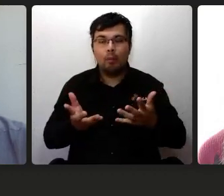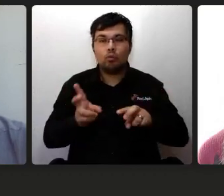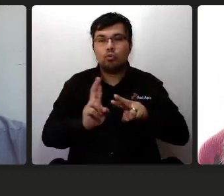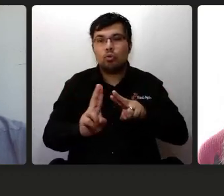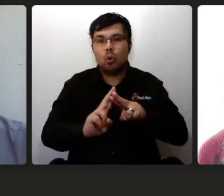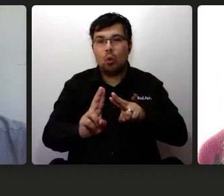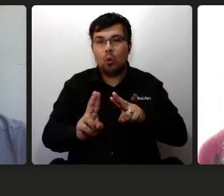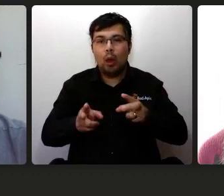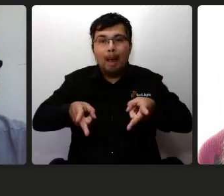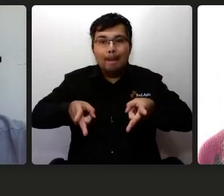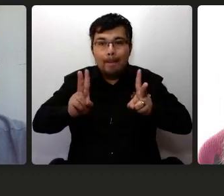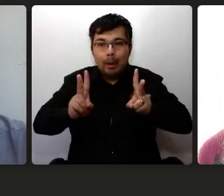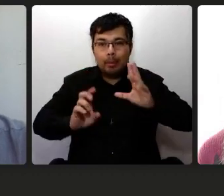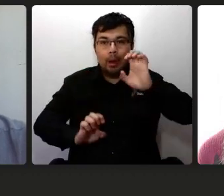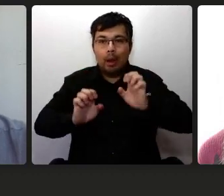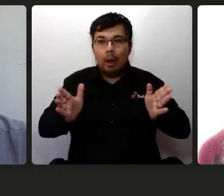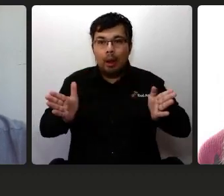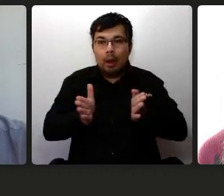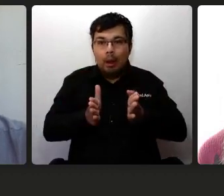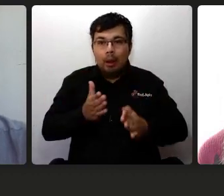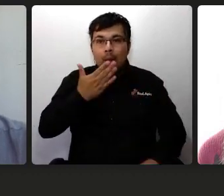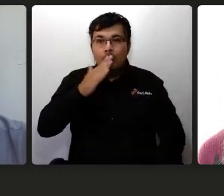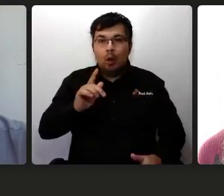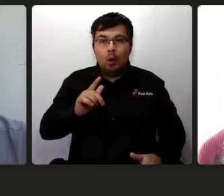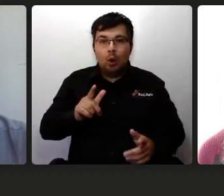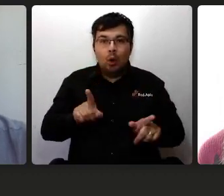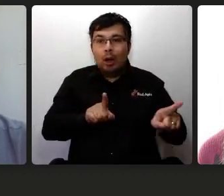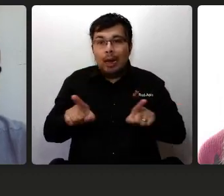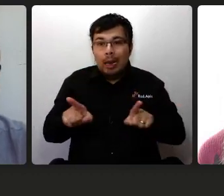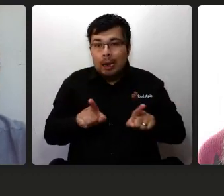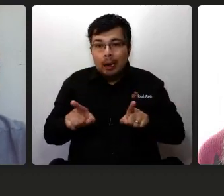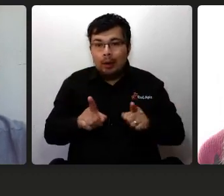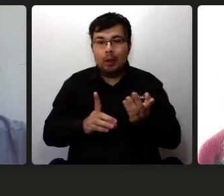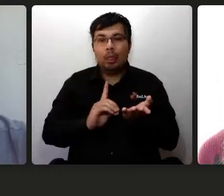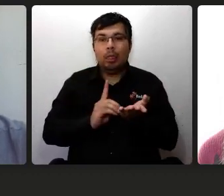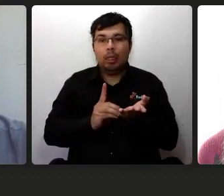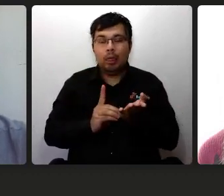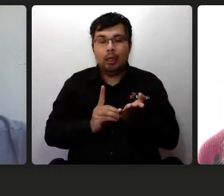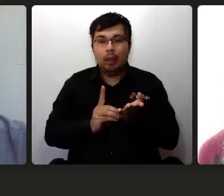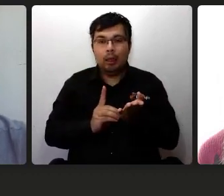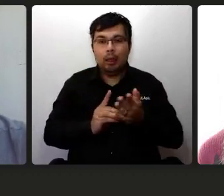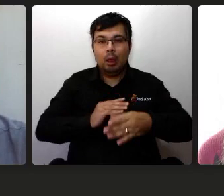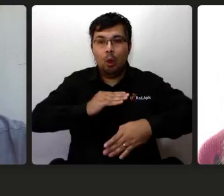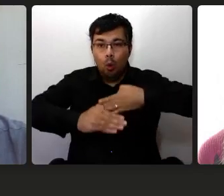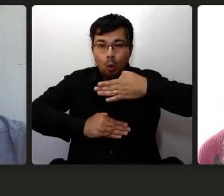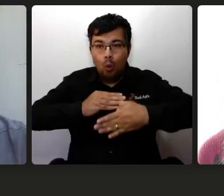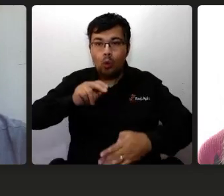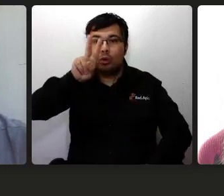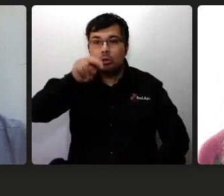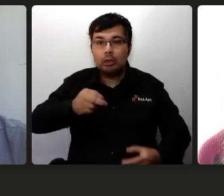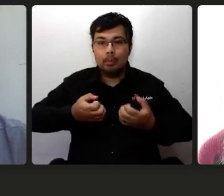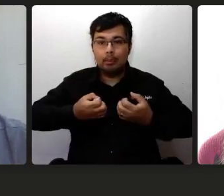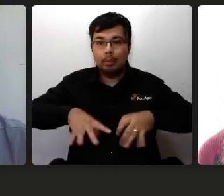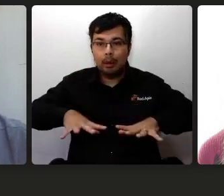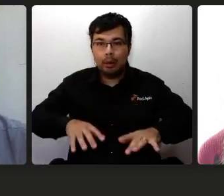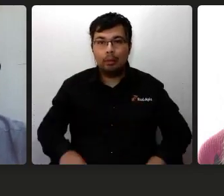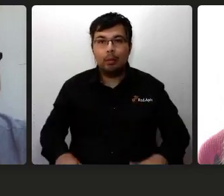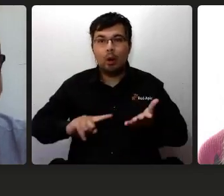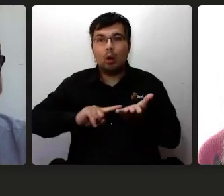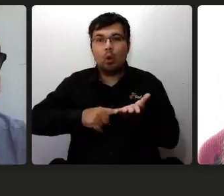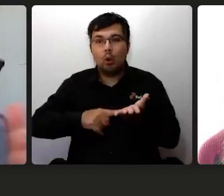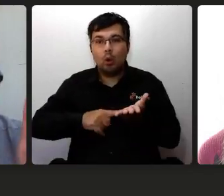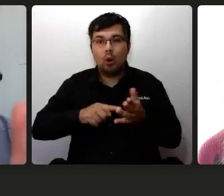pyme involucrarse y gestionar su proceso de digitalización sin perderse en lo técnico que implica administrar los canales